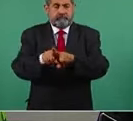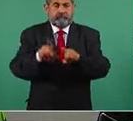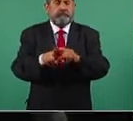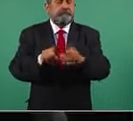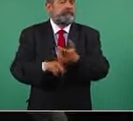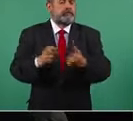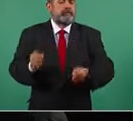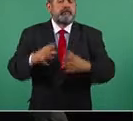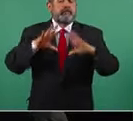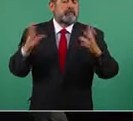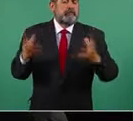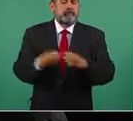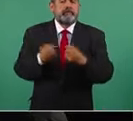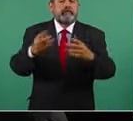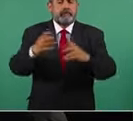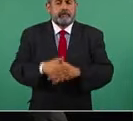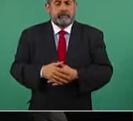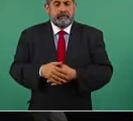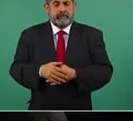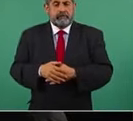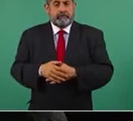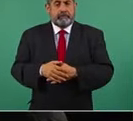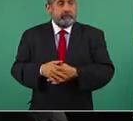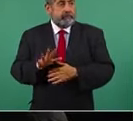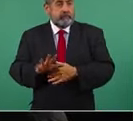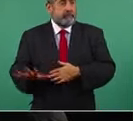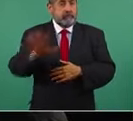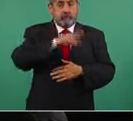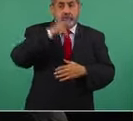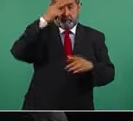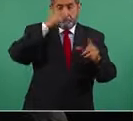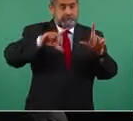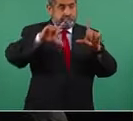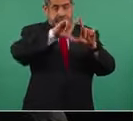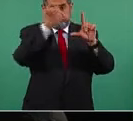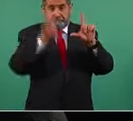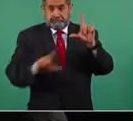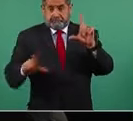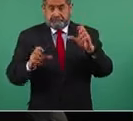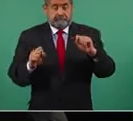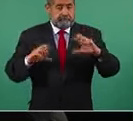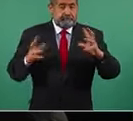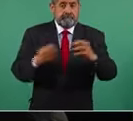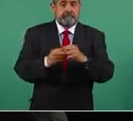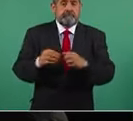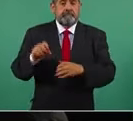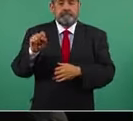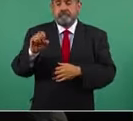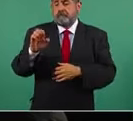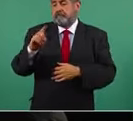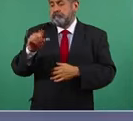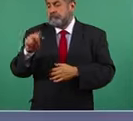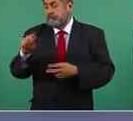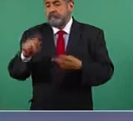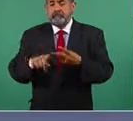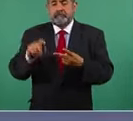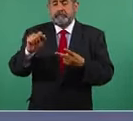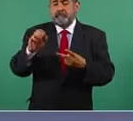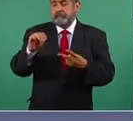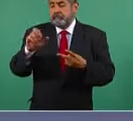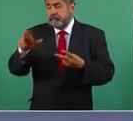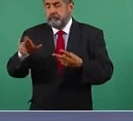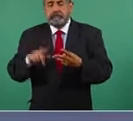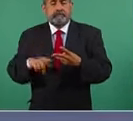de elementos que se tienen desplegados en todo el territorio nacional, tanto de la Secretaría de la Defensa, la Secretaría de Marina y la